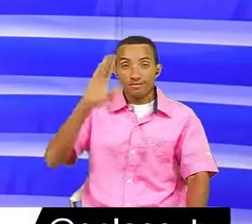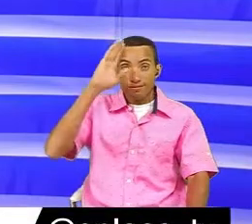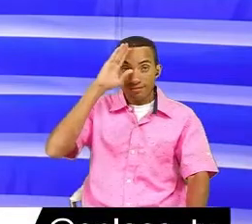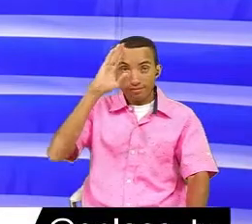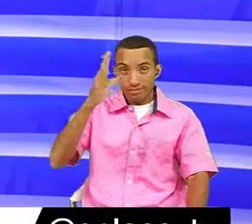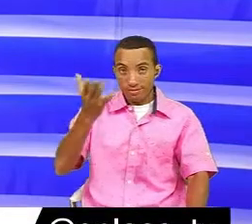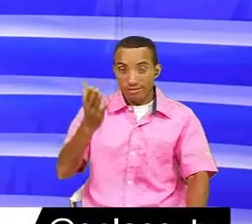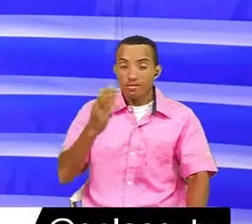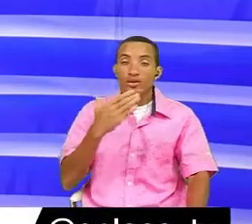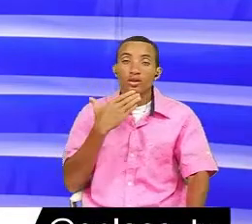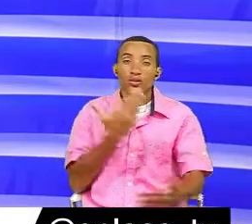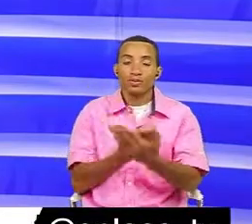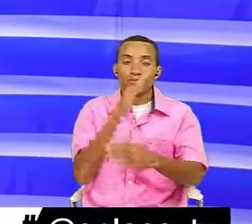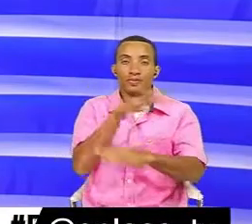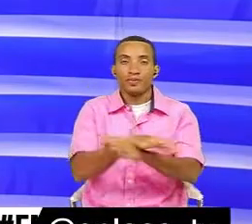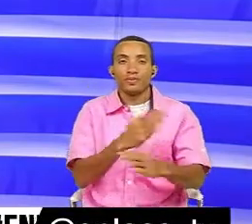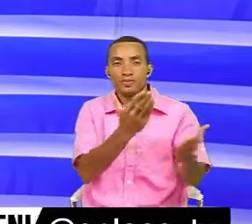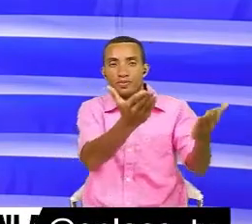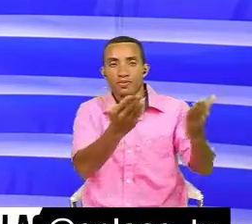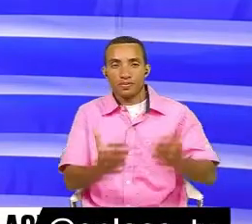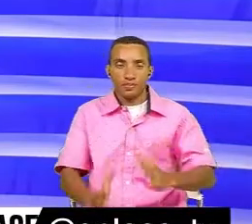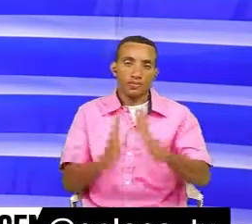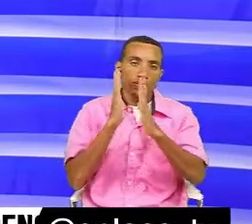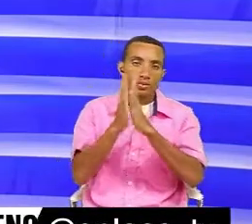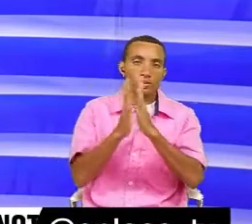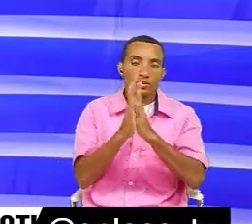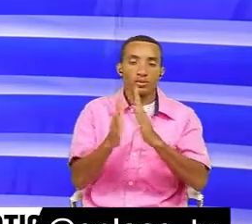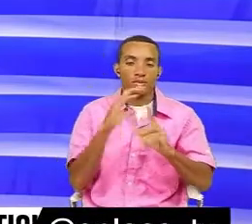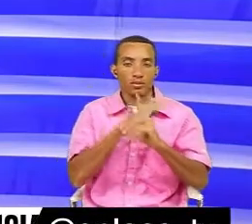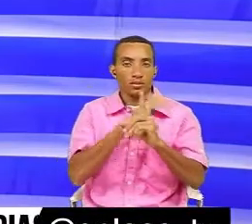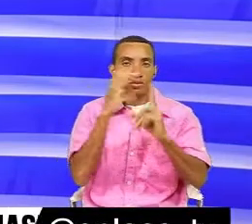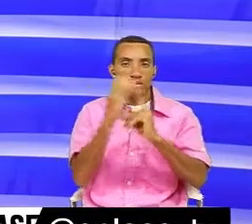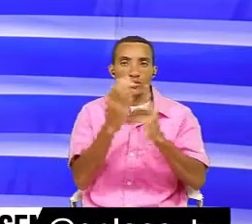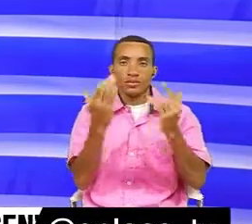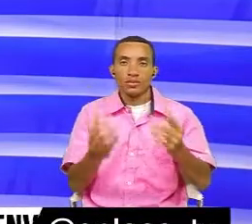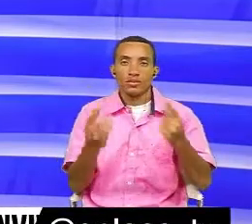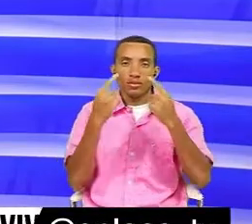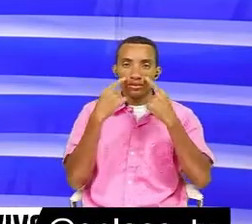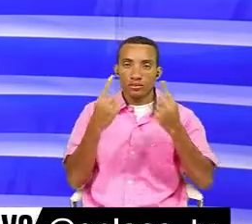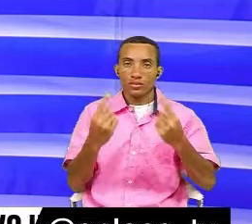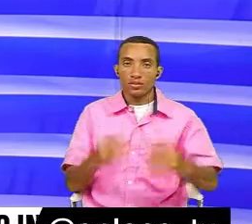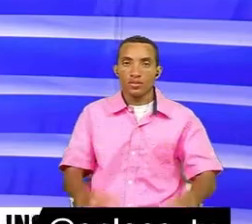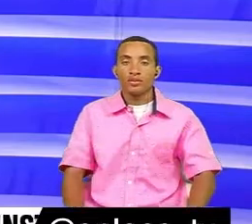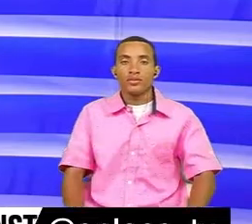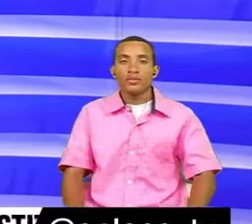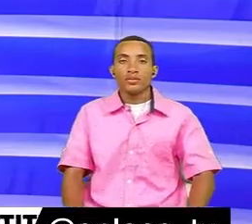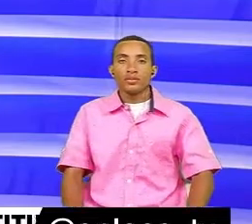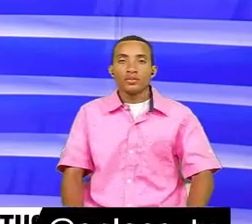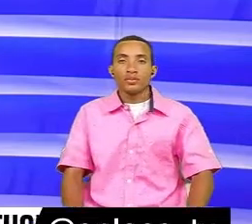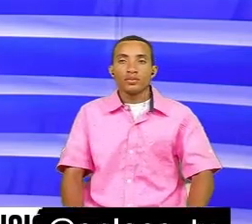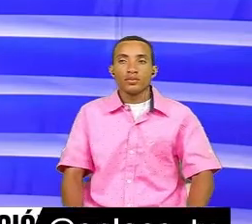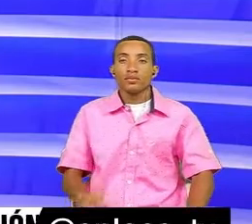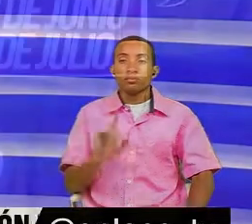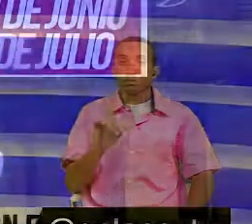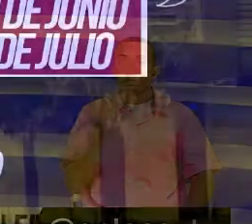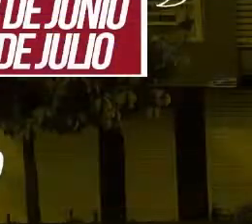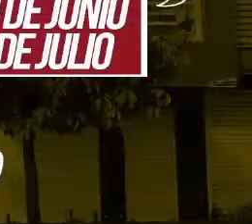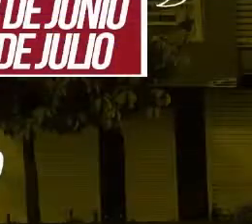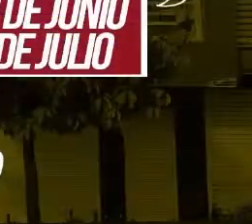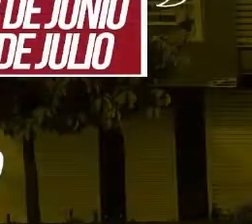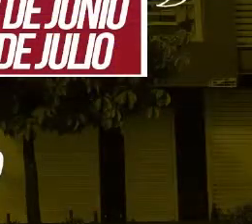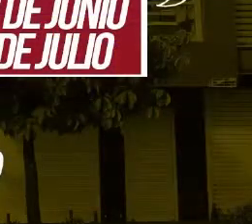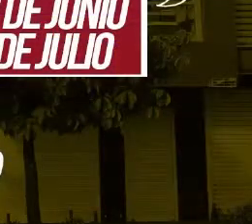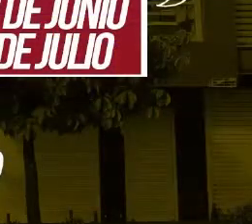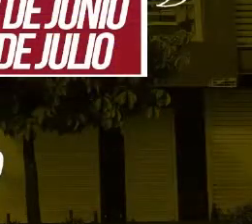Buenas tardes, bienvenidos a la mejor información de cultura y entretenimiento en La Mira. Visita Maravilla Centro Comercial y encuentra allí artículos seleccionados hasta